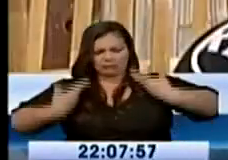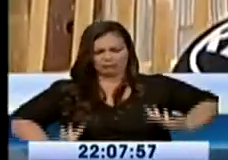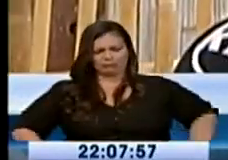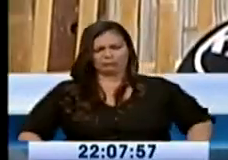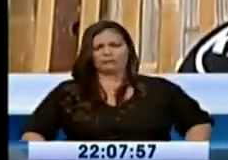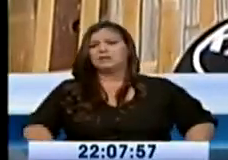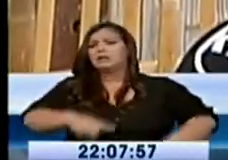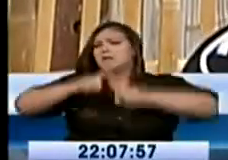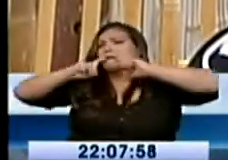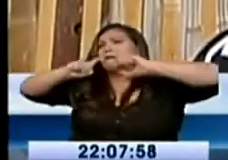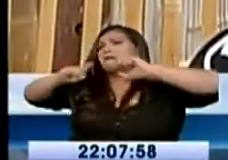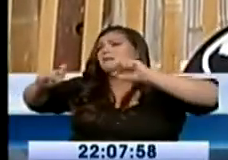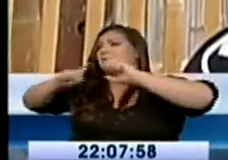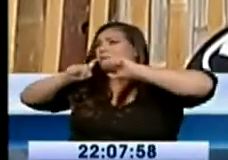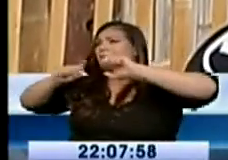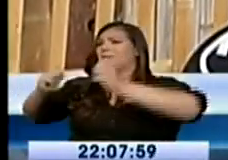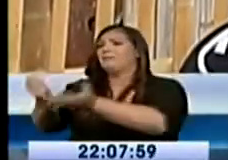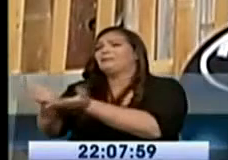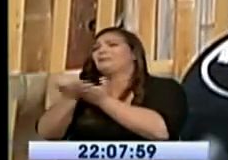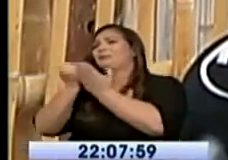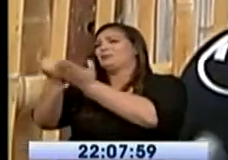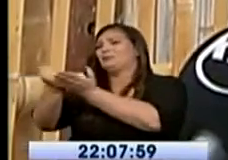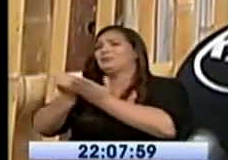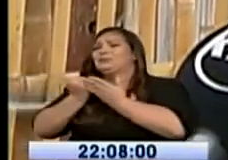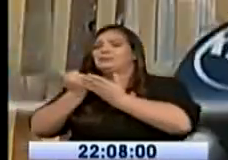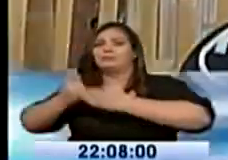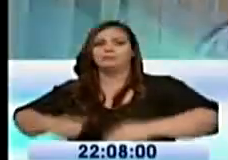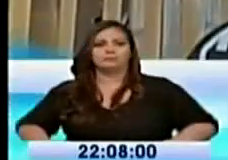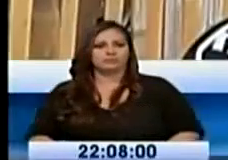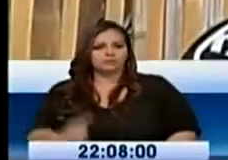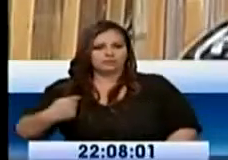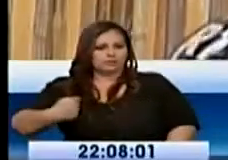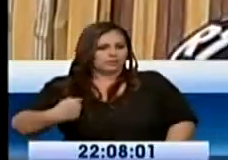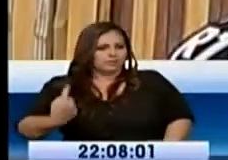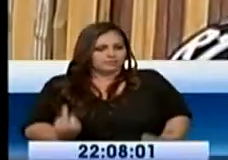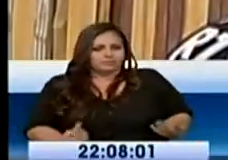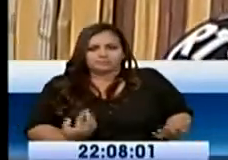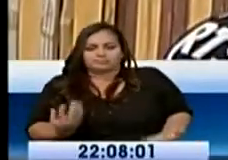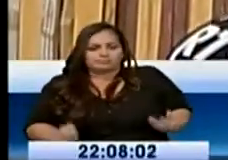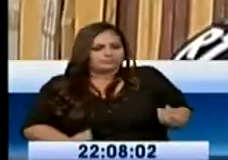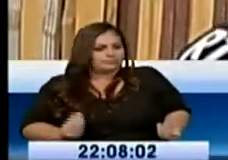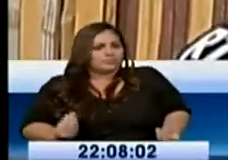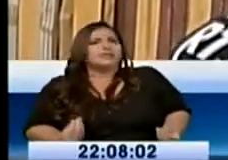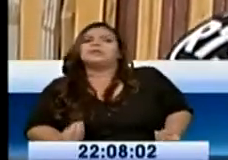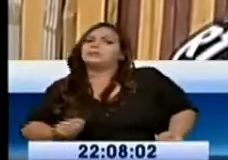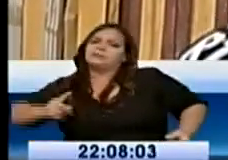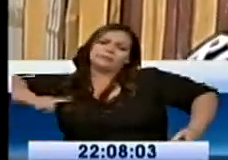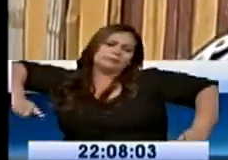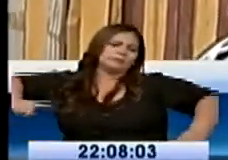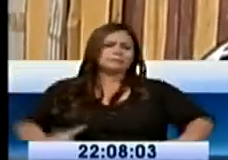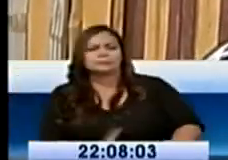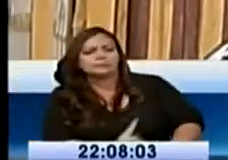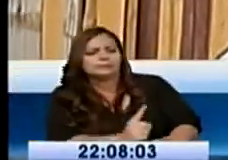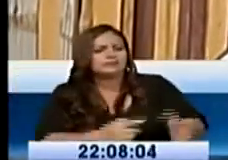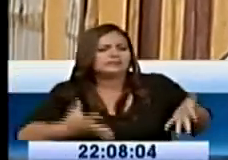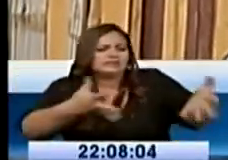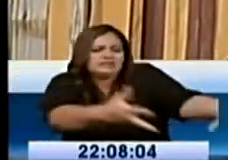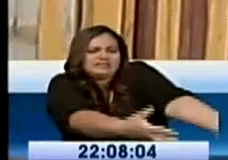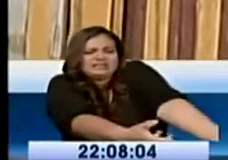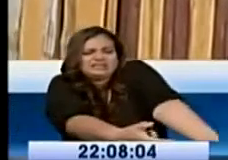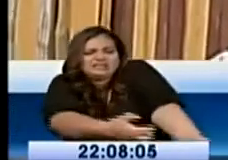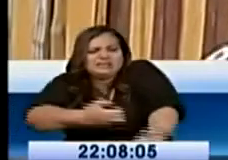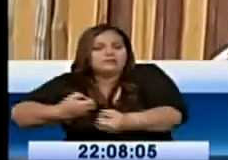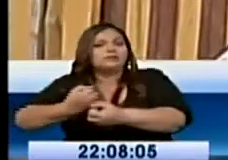mata. Entonces no había quien la auxiliara, era el único mi persona que se... Yo la traté de sacarla de ahí en